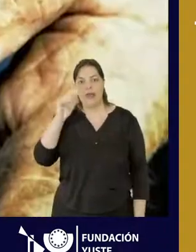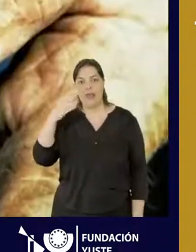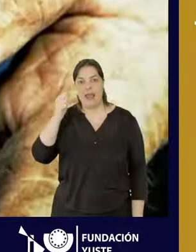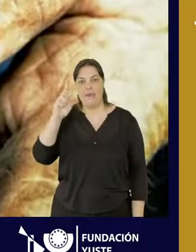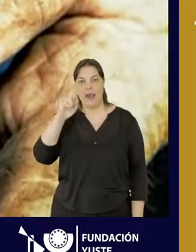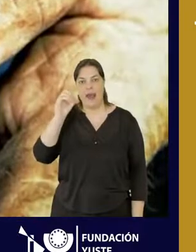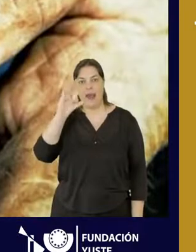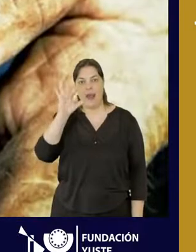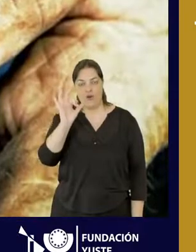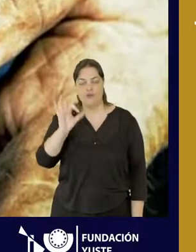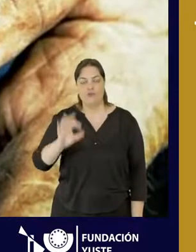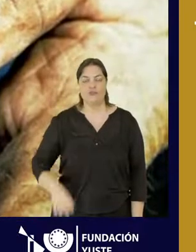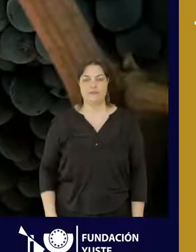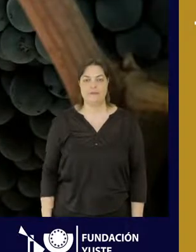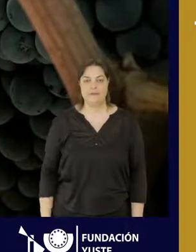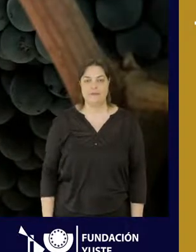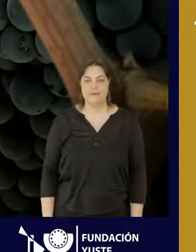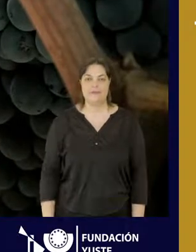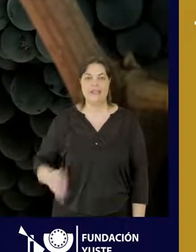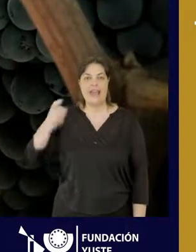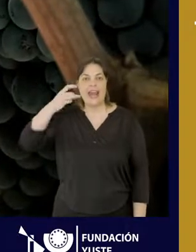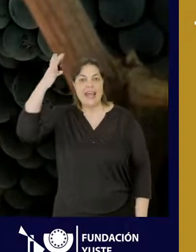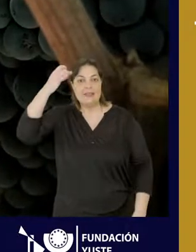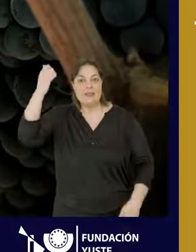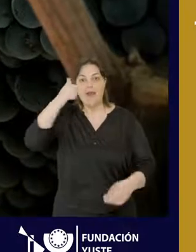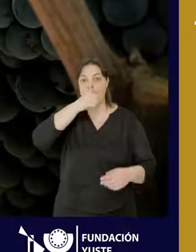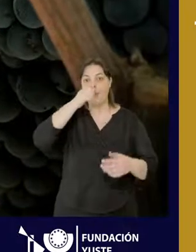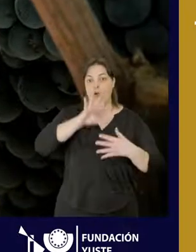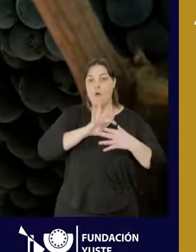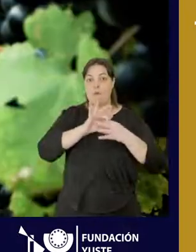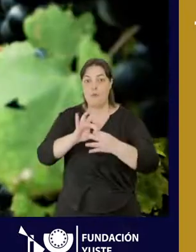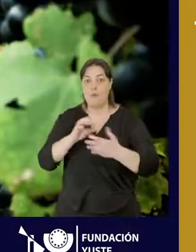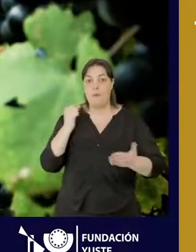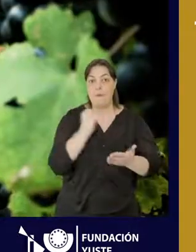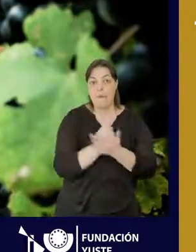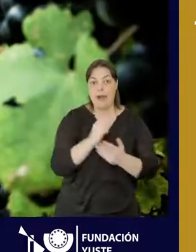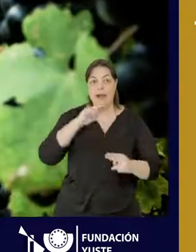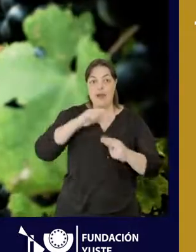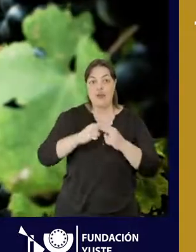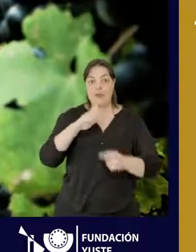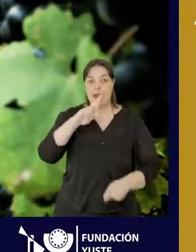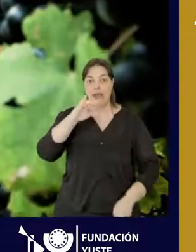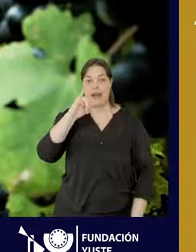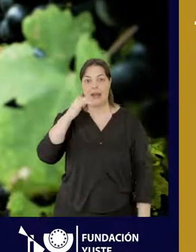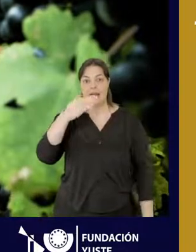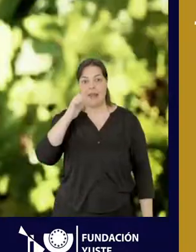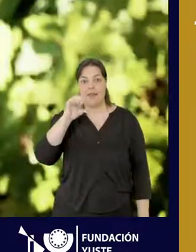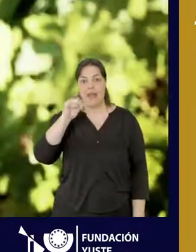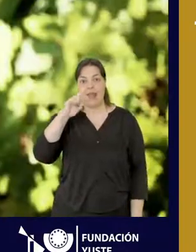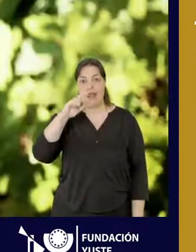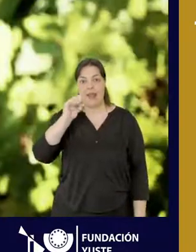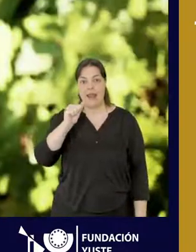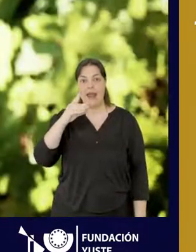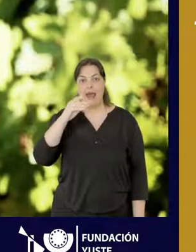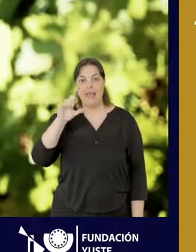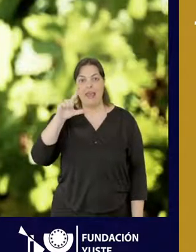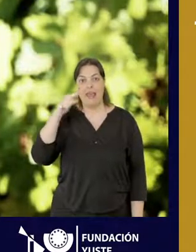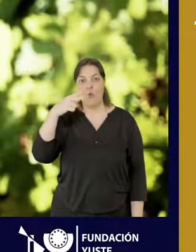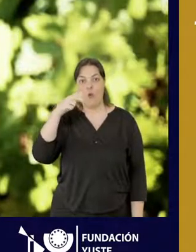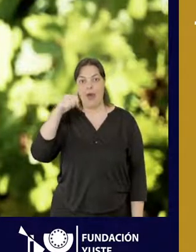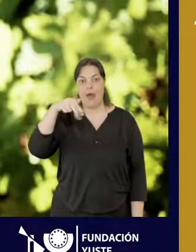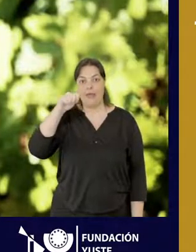manos sosteniendo racimo de uvas una expresión de creatividad enológica con denominación de origen Ribera del